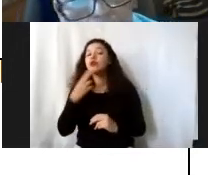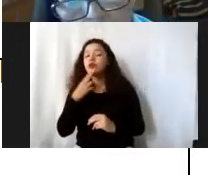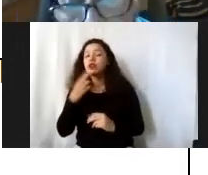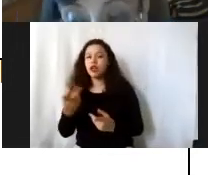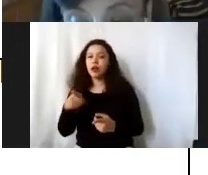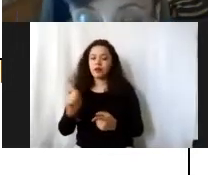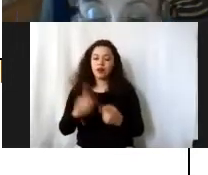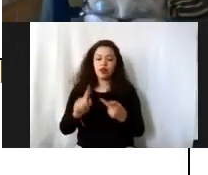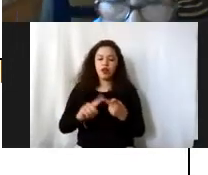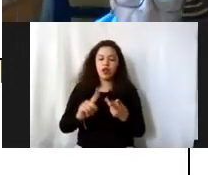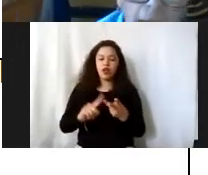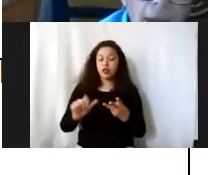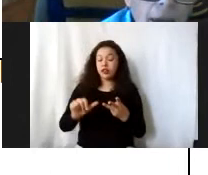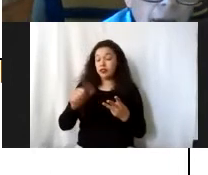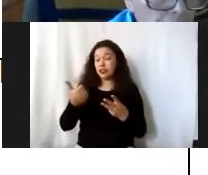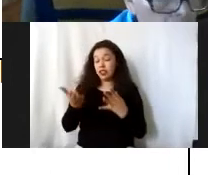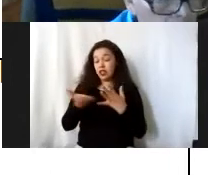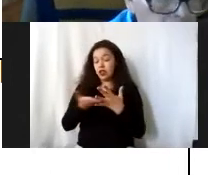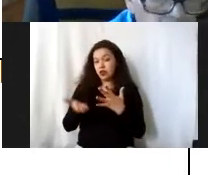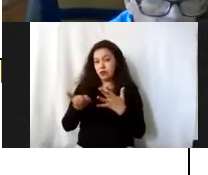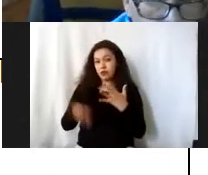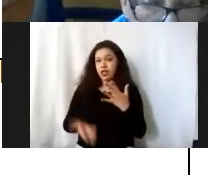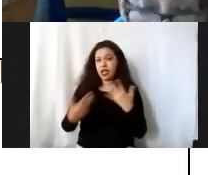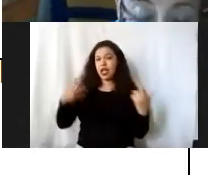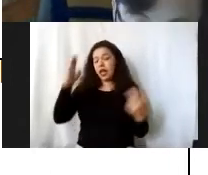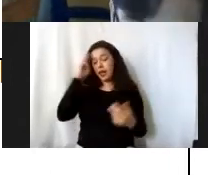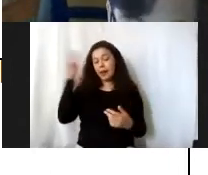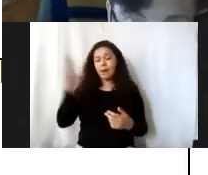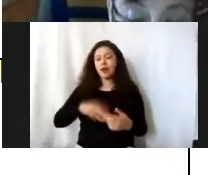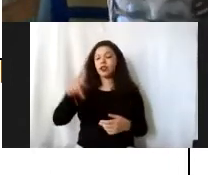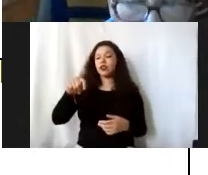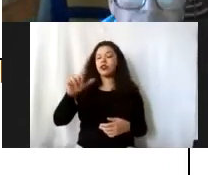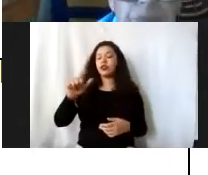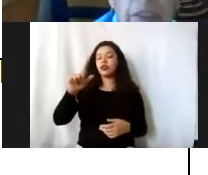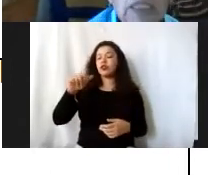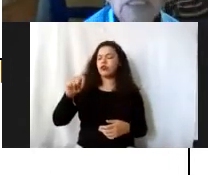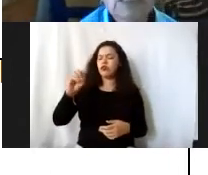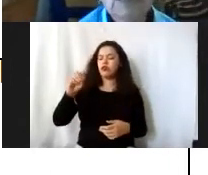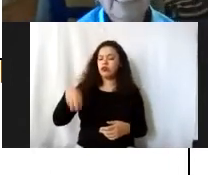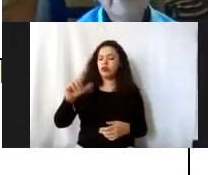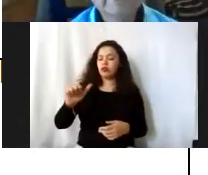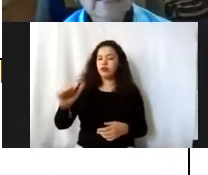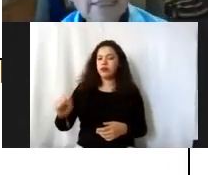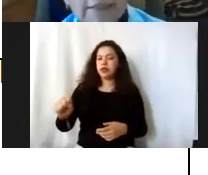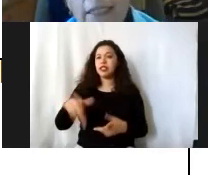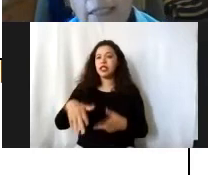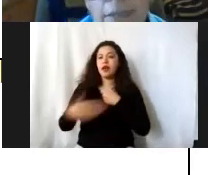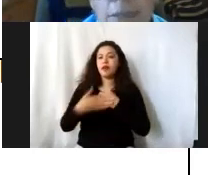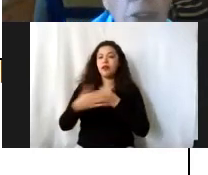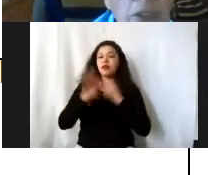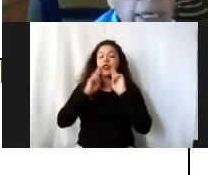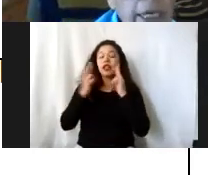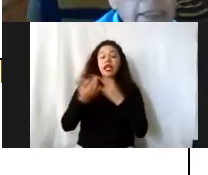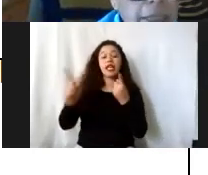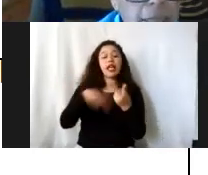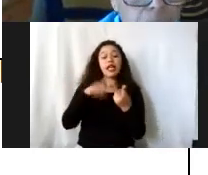la otra parte que nos va a dar el maestro Tomás en la siguiente sesión. Y ya en la tercera